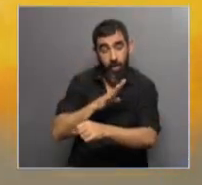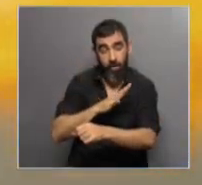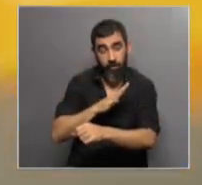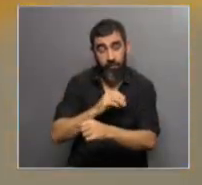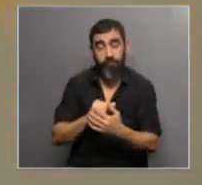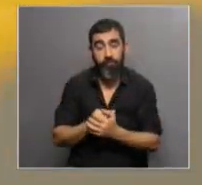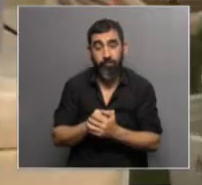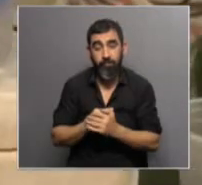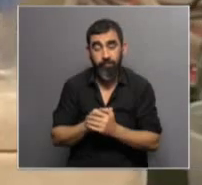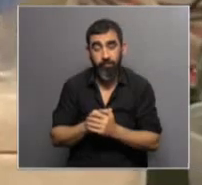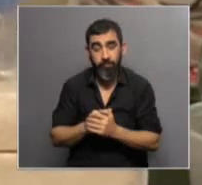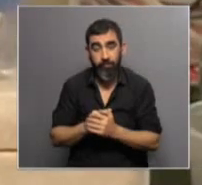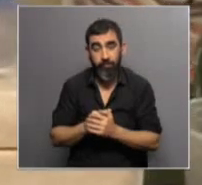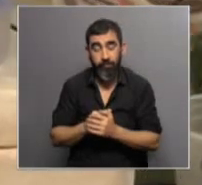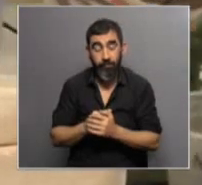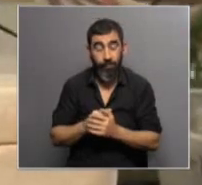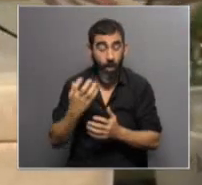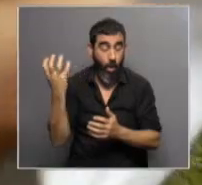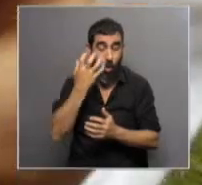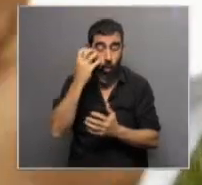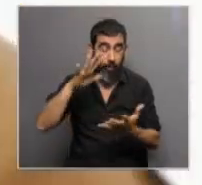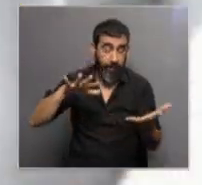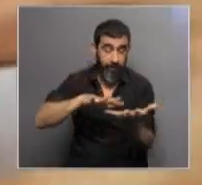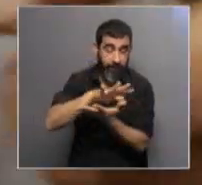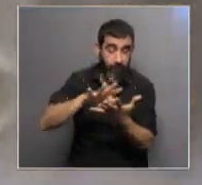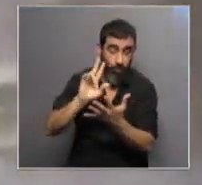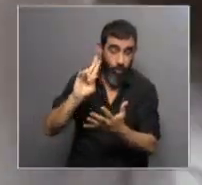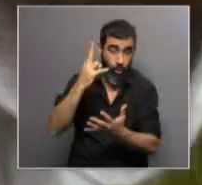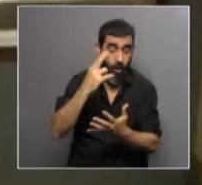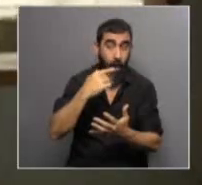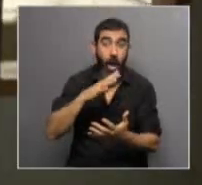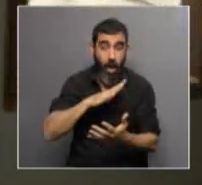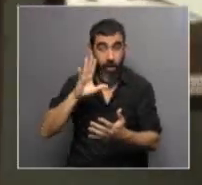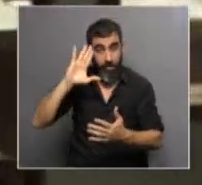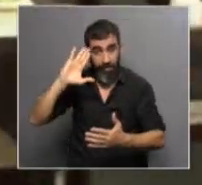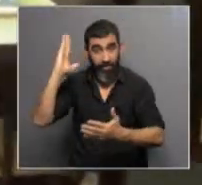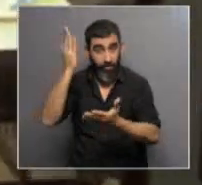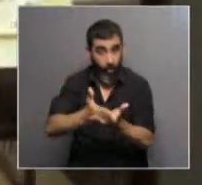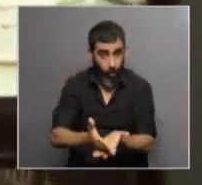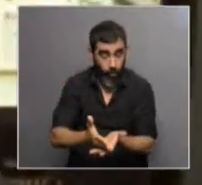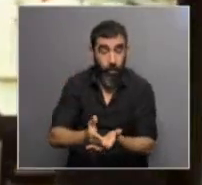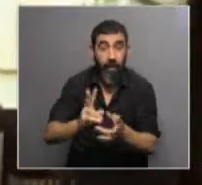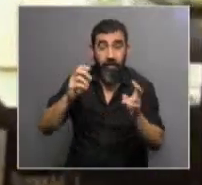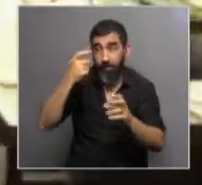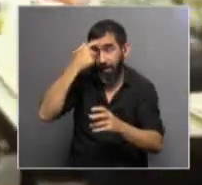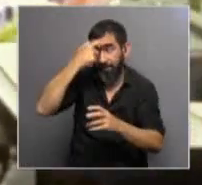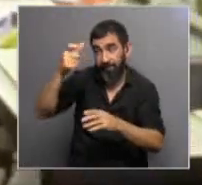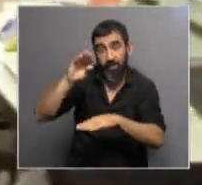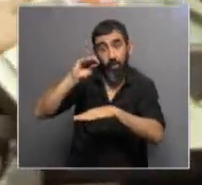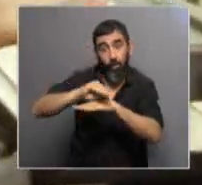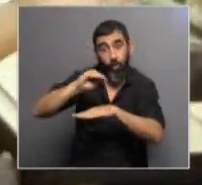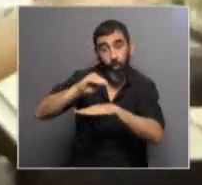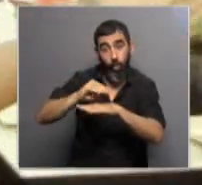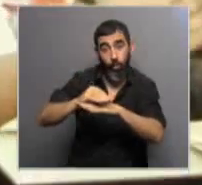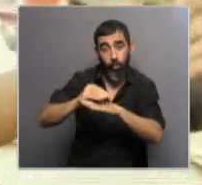dónde está este nacional y así está dura que en particular en lo que tiene que ver con la ciencia y la cultura nos